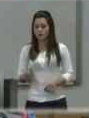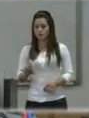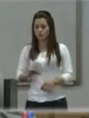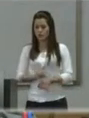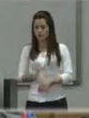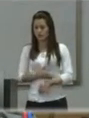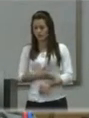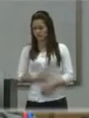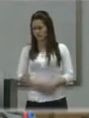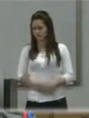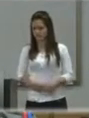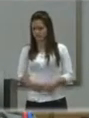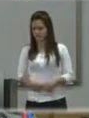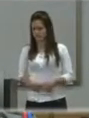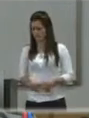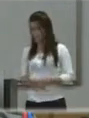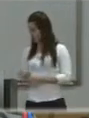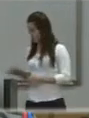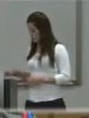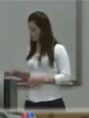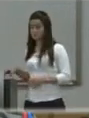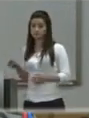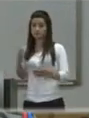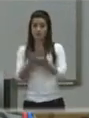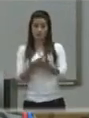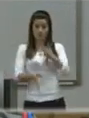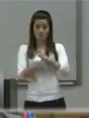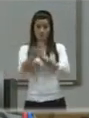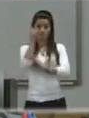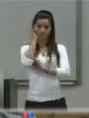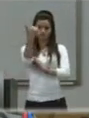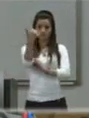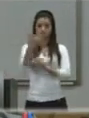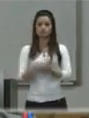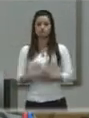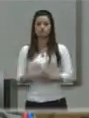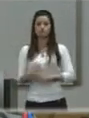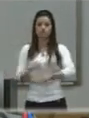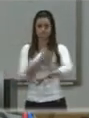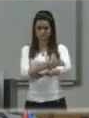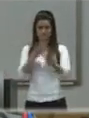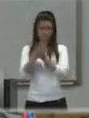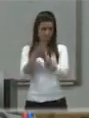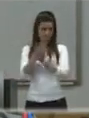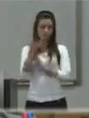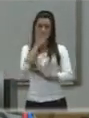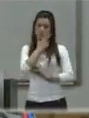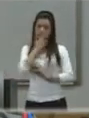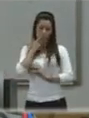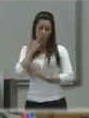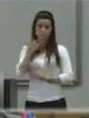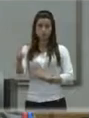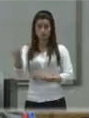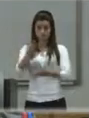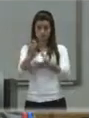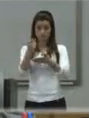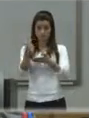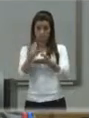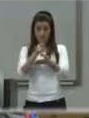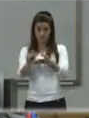Gracias por volver Ya iniciamos con la transmisión nosotros como decía nos comprometemos a transcribir todas las preguntas y enviar